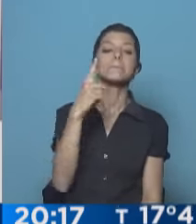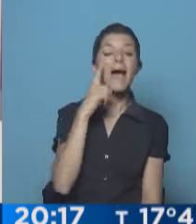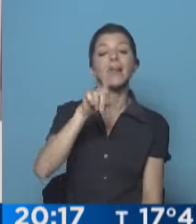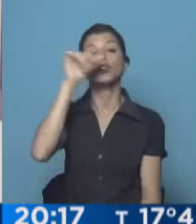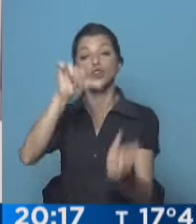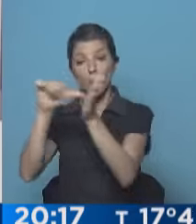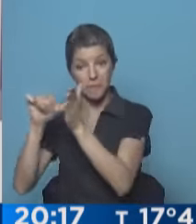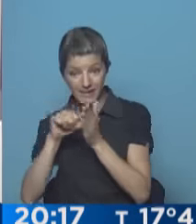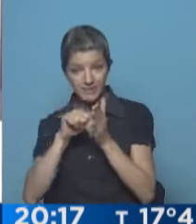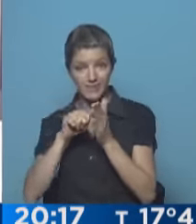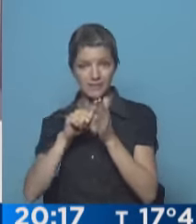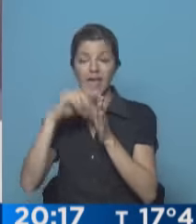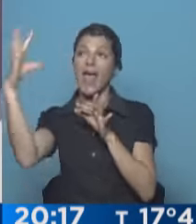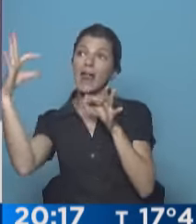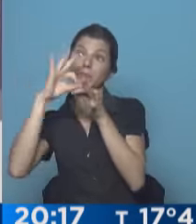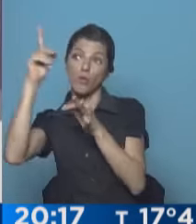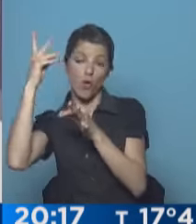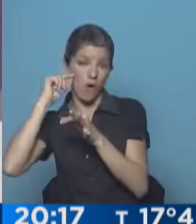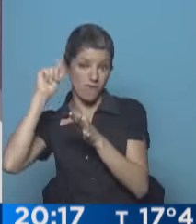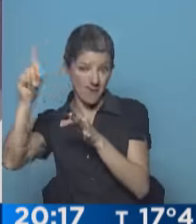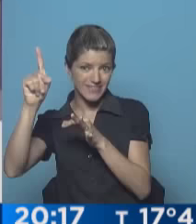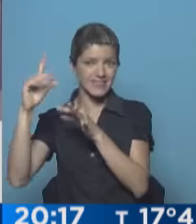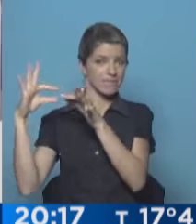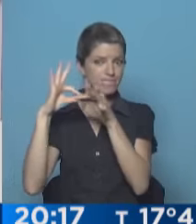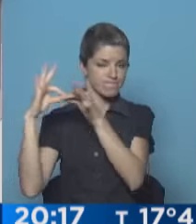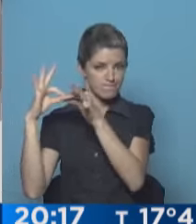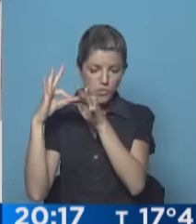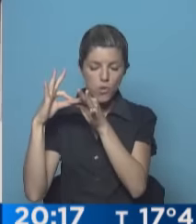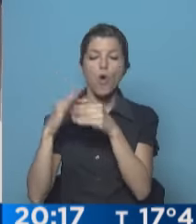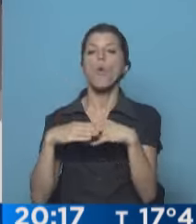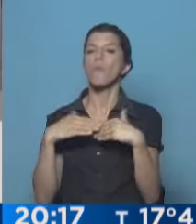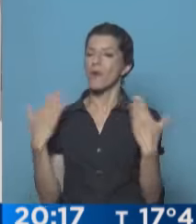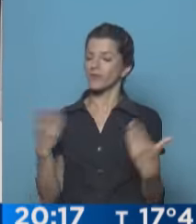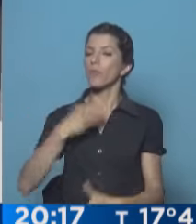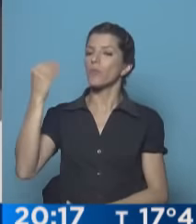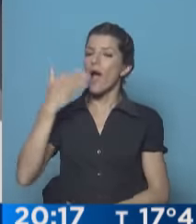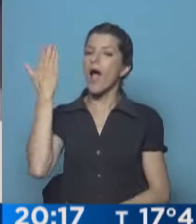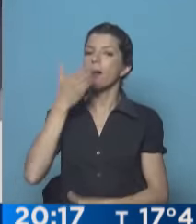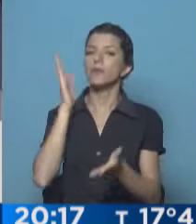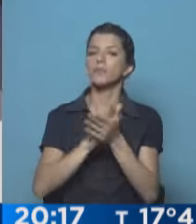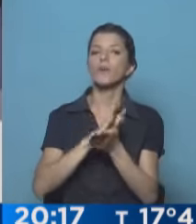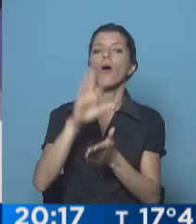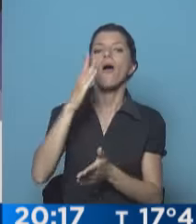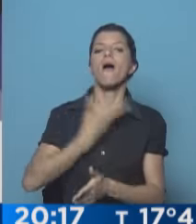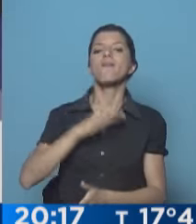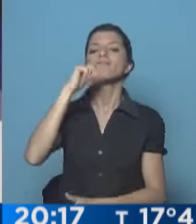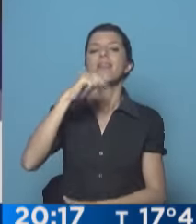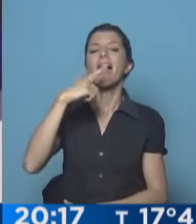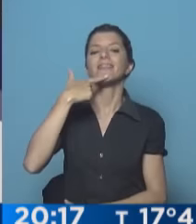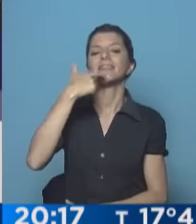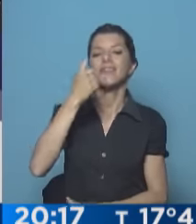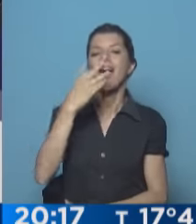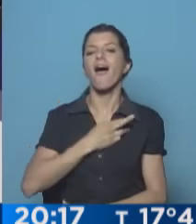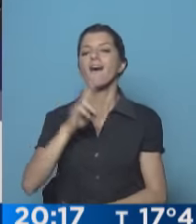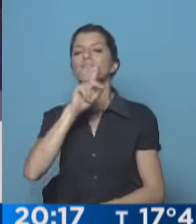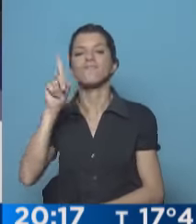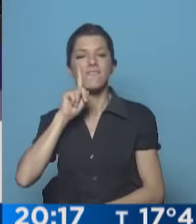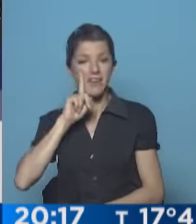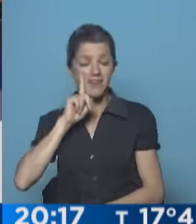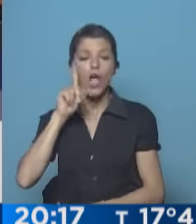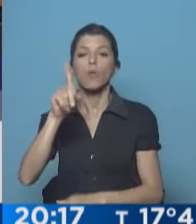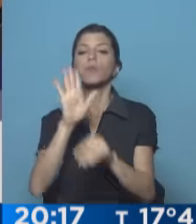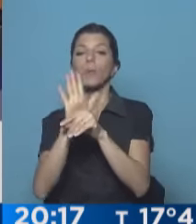con Francia es tan estrecha que muchas veces se habla de Franzafrique. Esto es como si Francia fuera